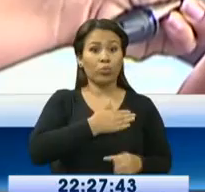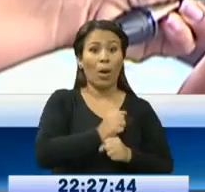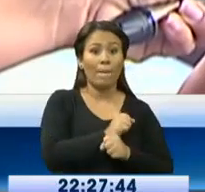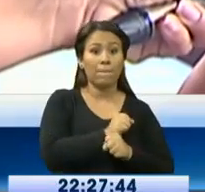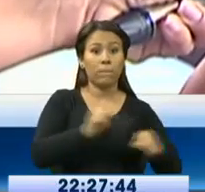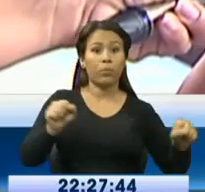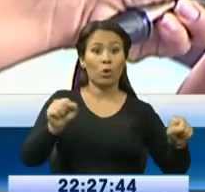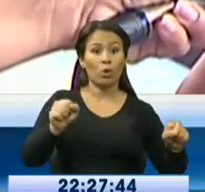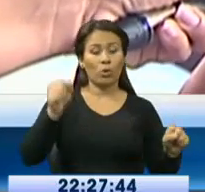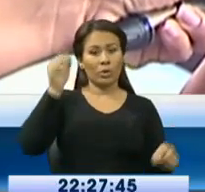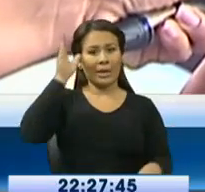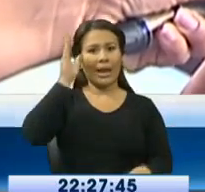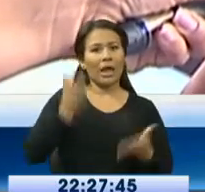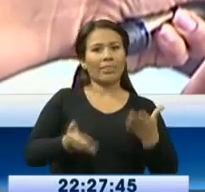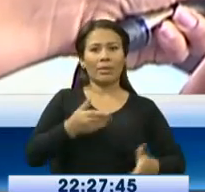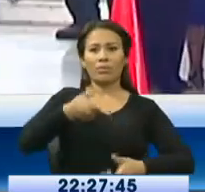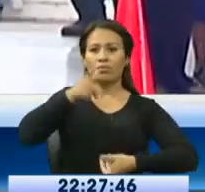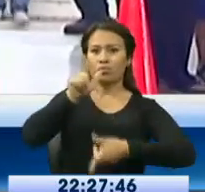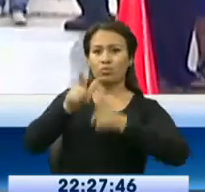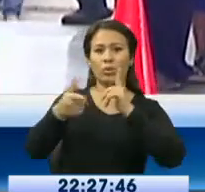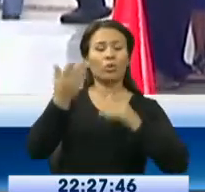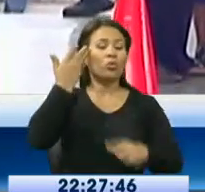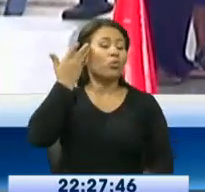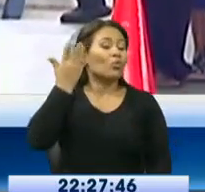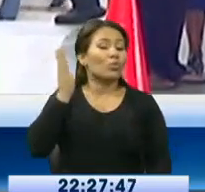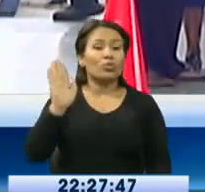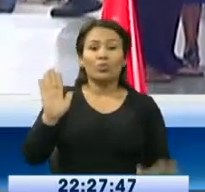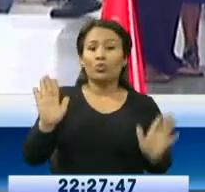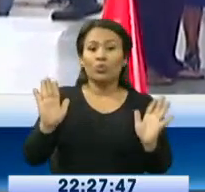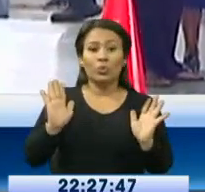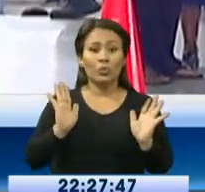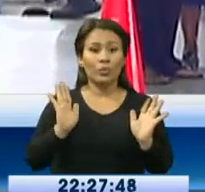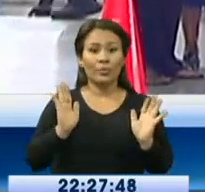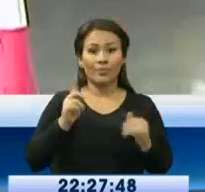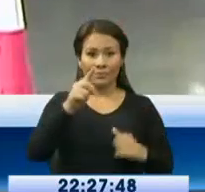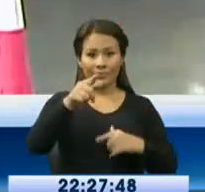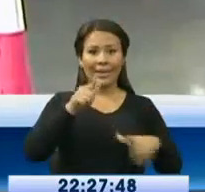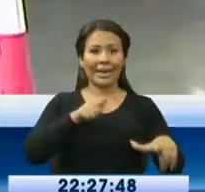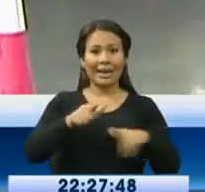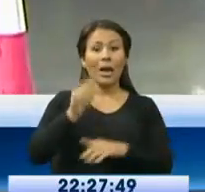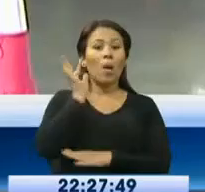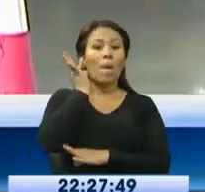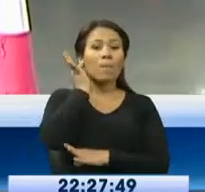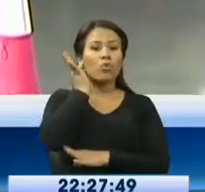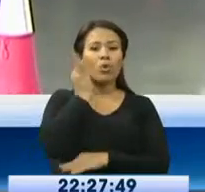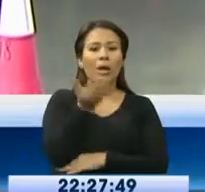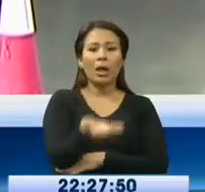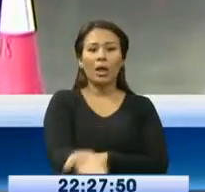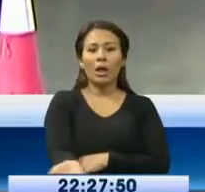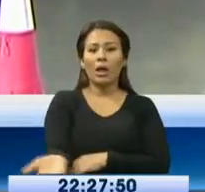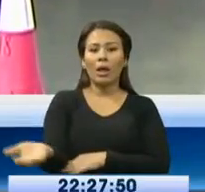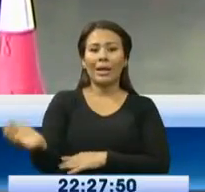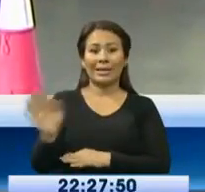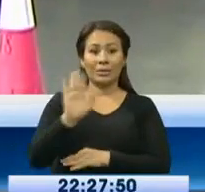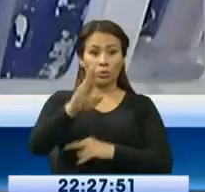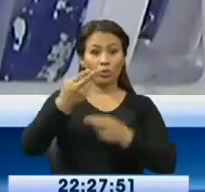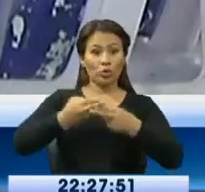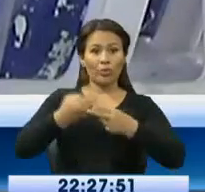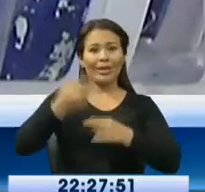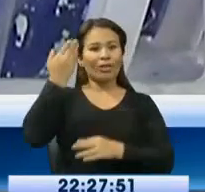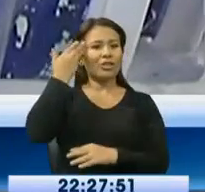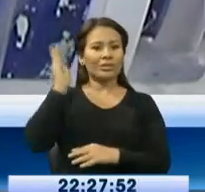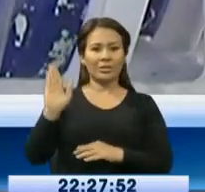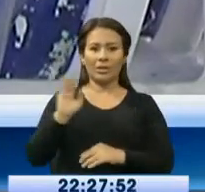de ser del alcohol, sumagada. Según los comerciantes, se trataría de una persona indigente. Su identidad hasta el momento